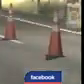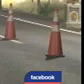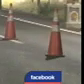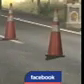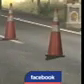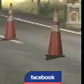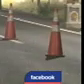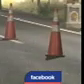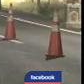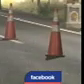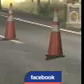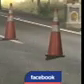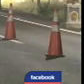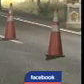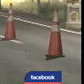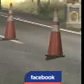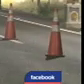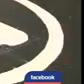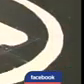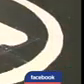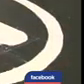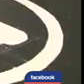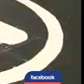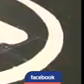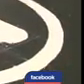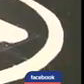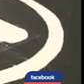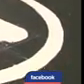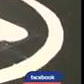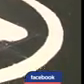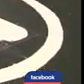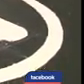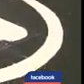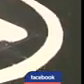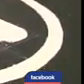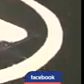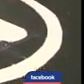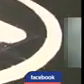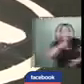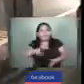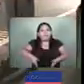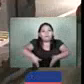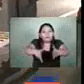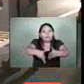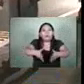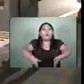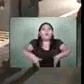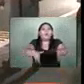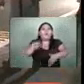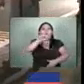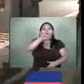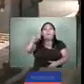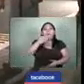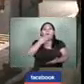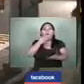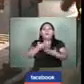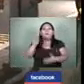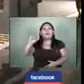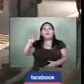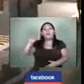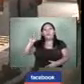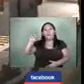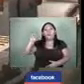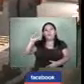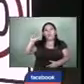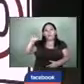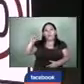Y en temas relacionados, trabajadores del Fondo de Conservación Vial señalizaron la avenida Jerusalén, colocaron reductores de